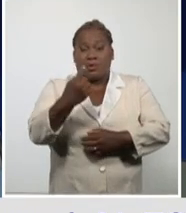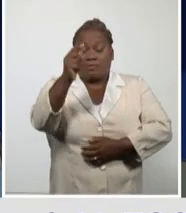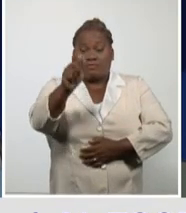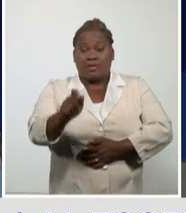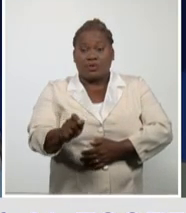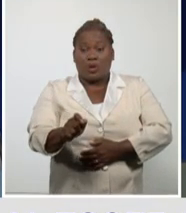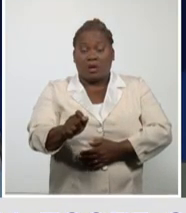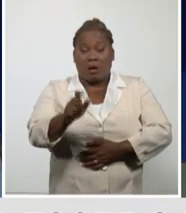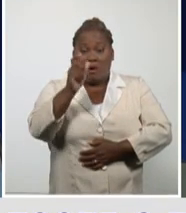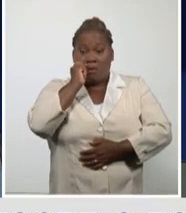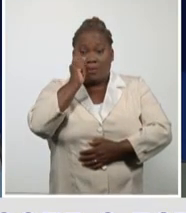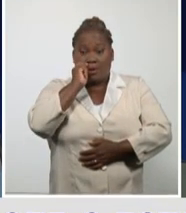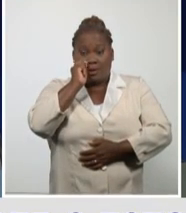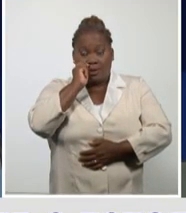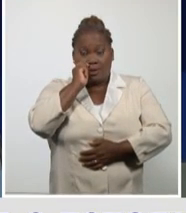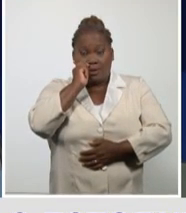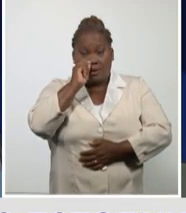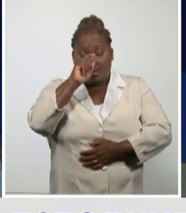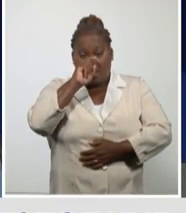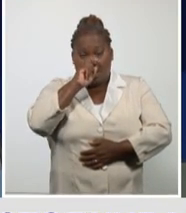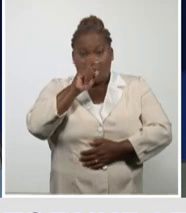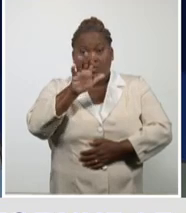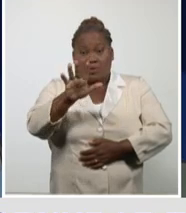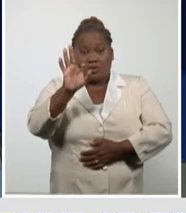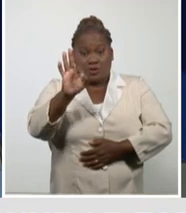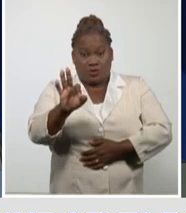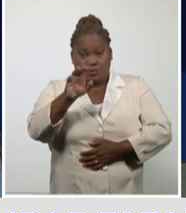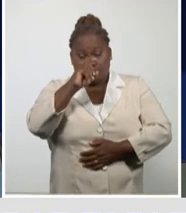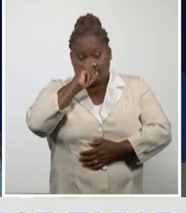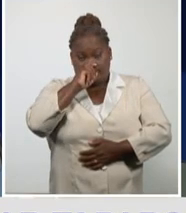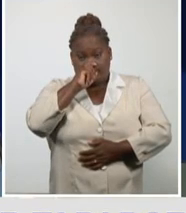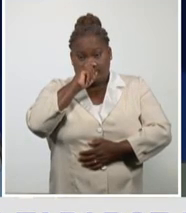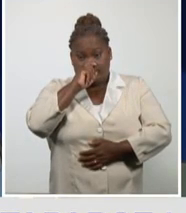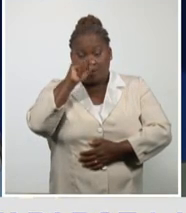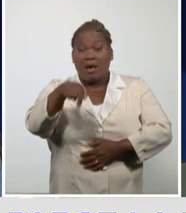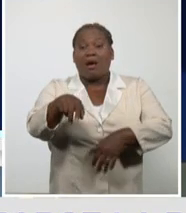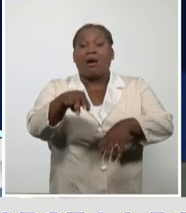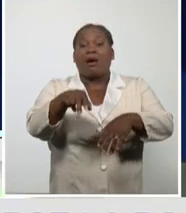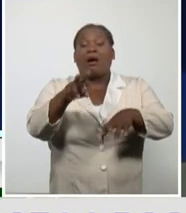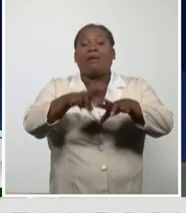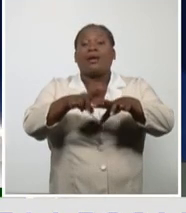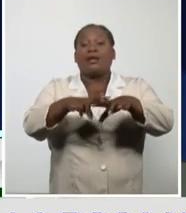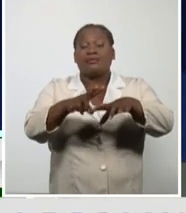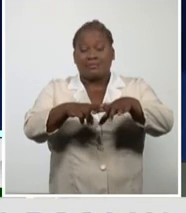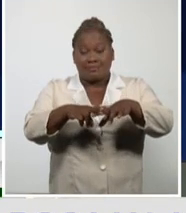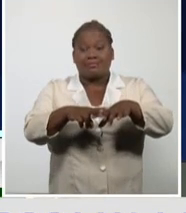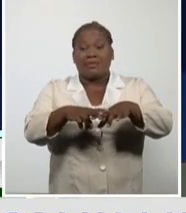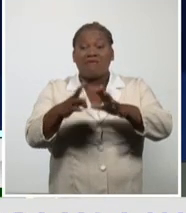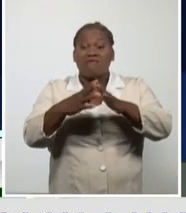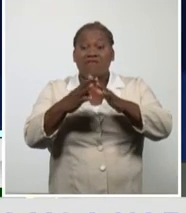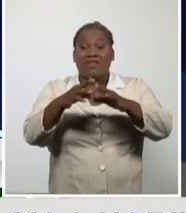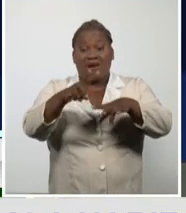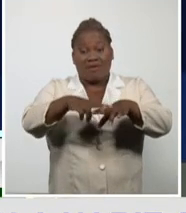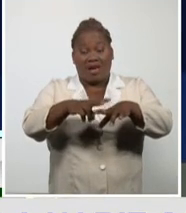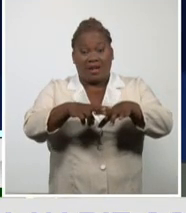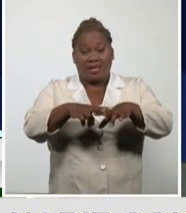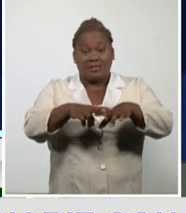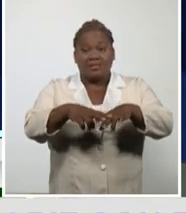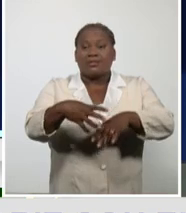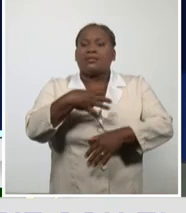sexo masculino de 58 años de edad, de aquí de La Habana, con un antecedente